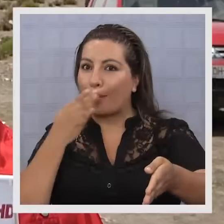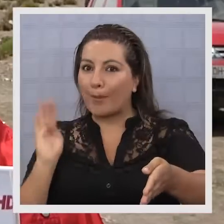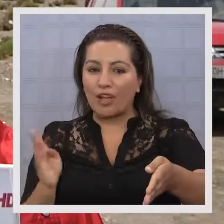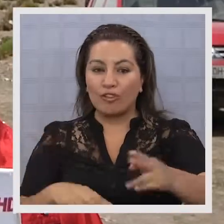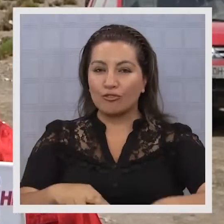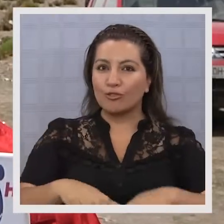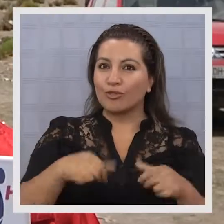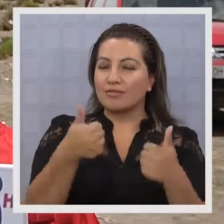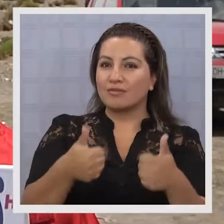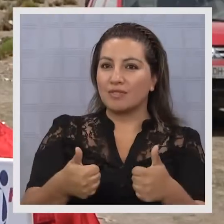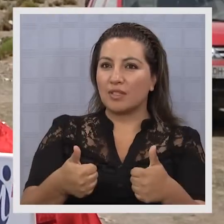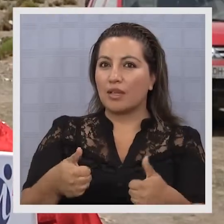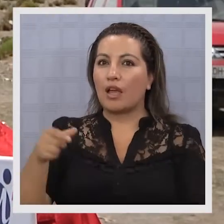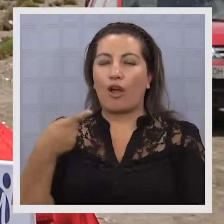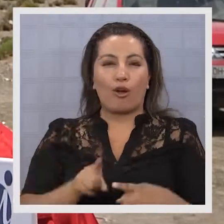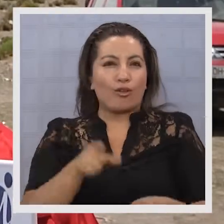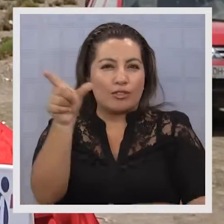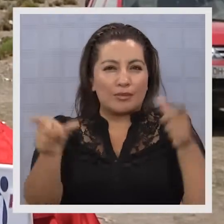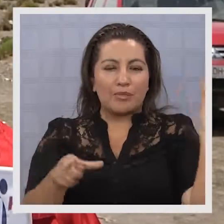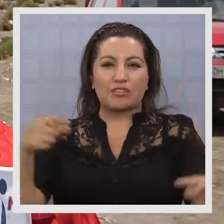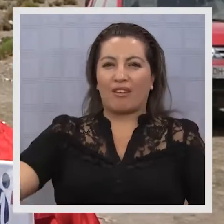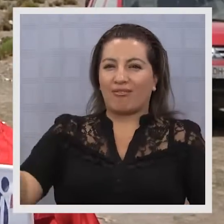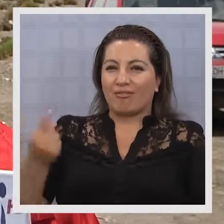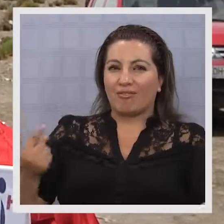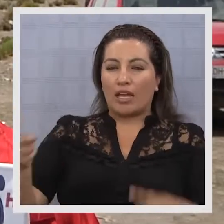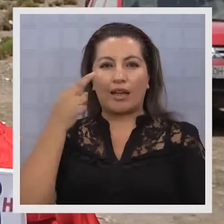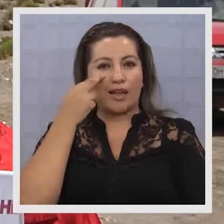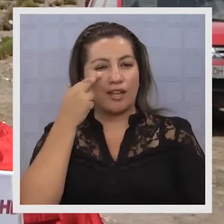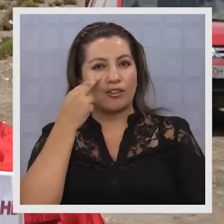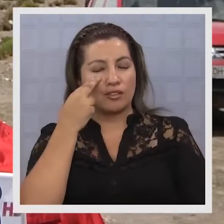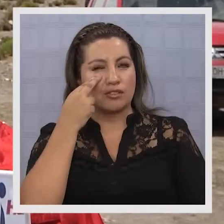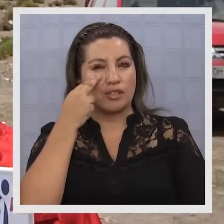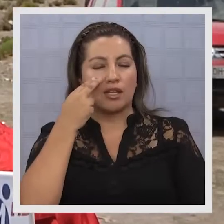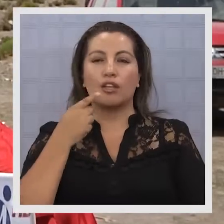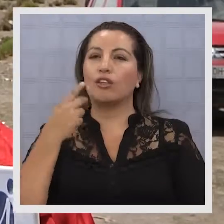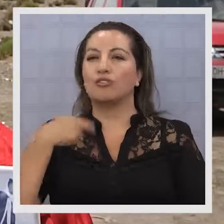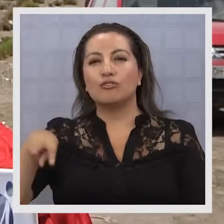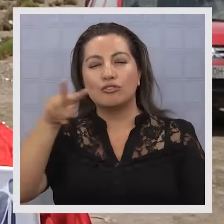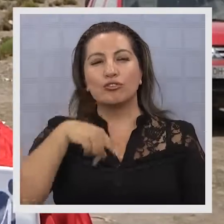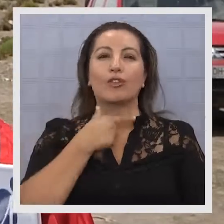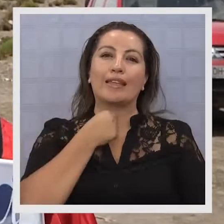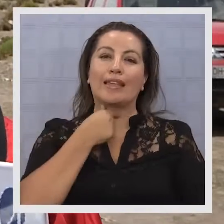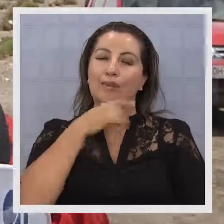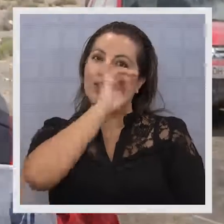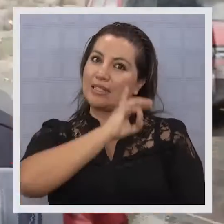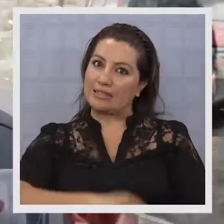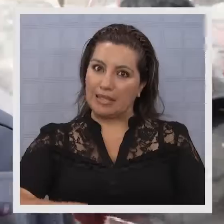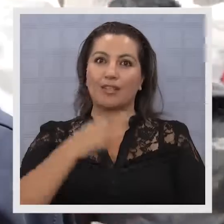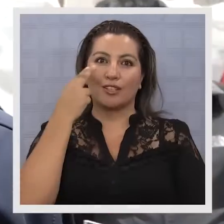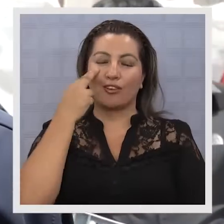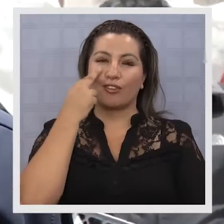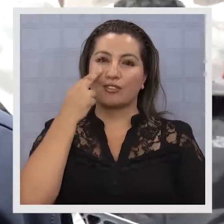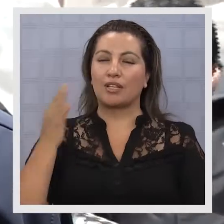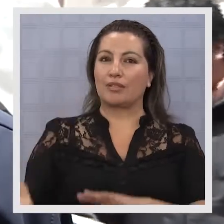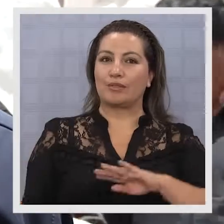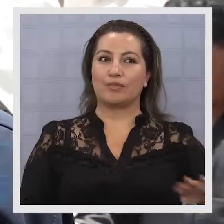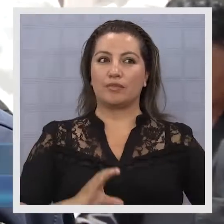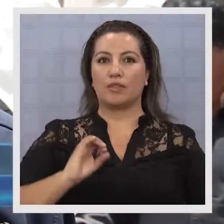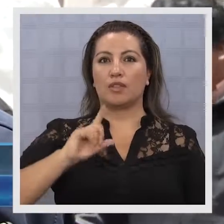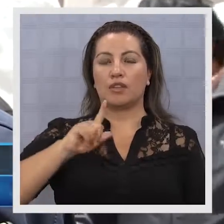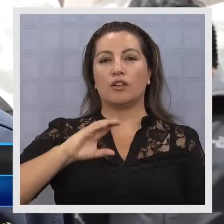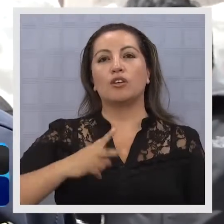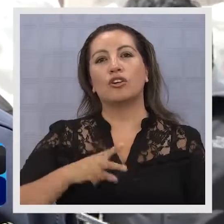más gente a conocer este pueblito. Y yo creo que este es un punto de partida, y eso es lo que buscamos, buscar que la gente conozca Chile. El plan